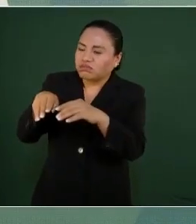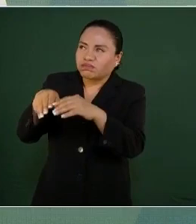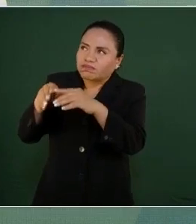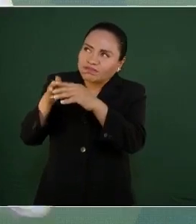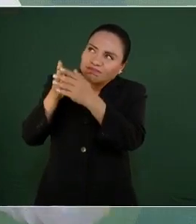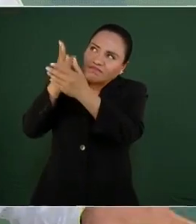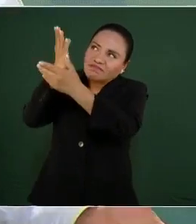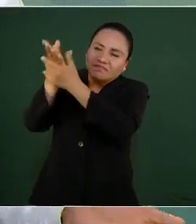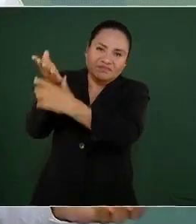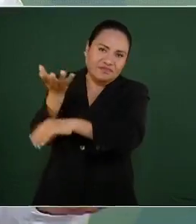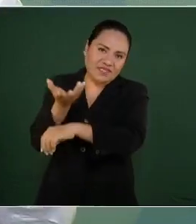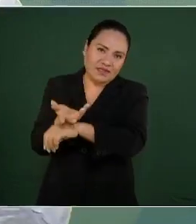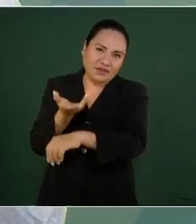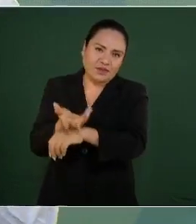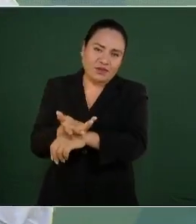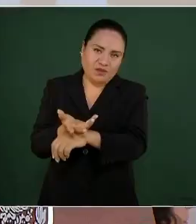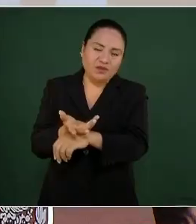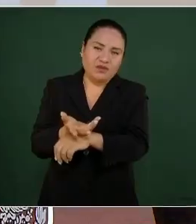Entonces,